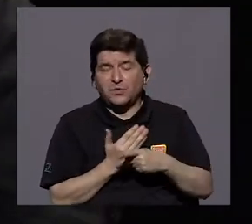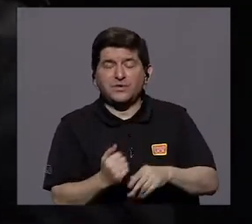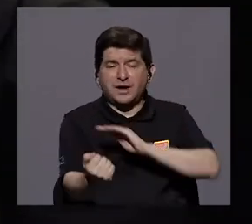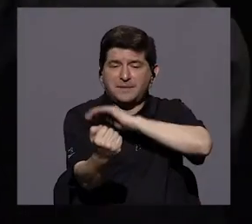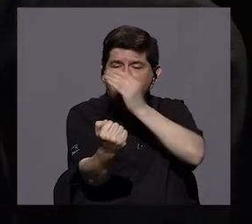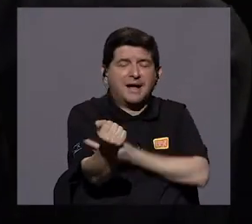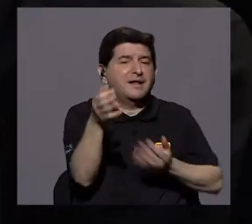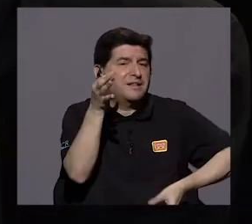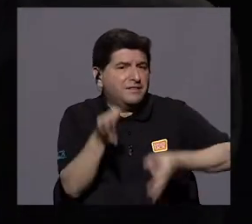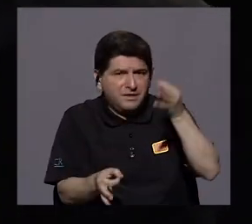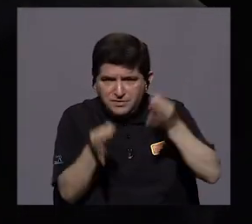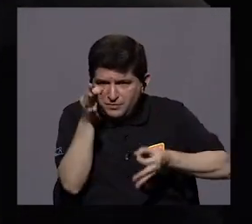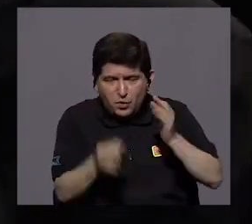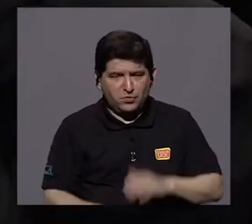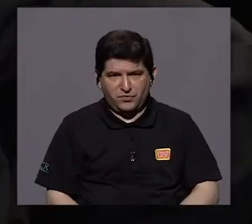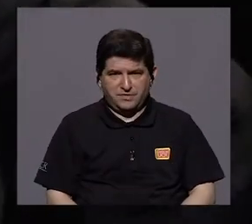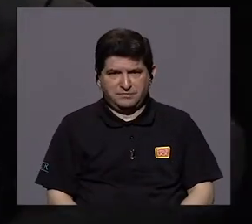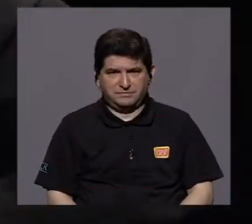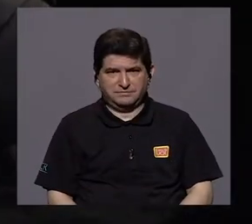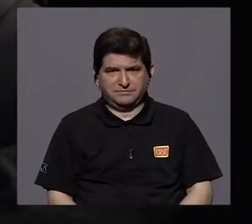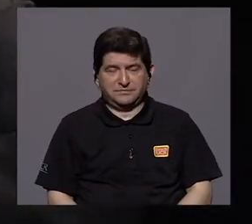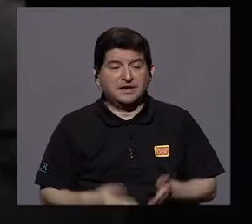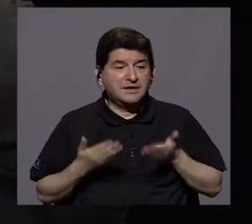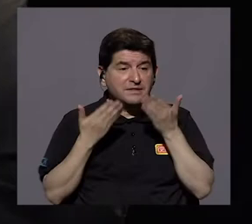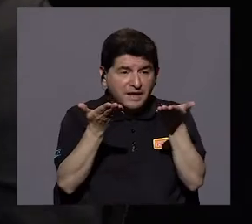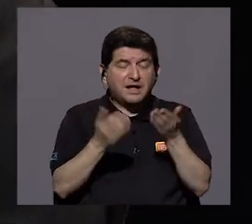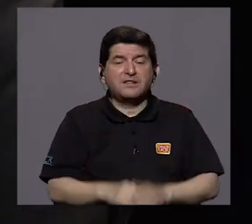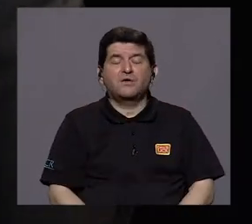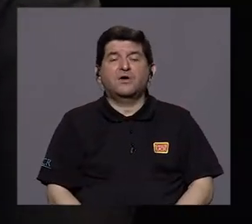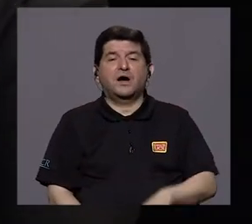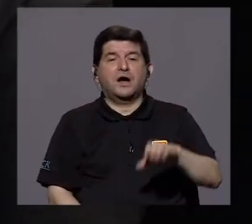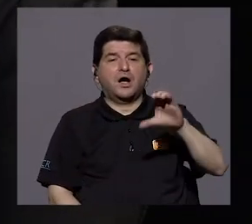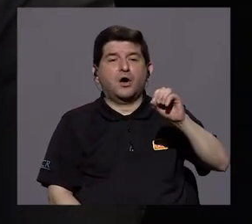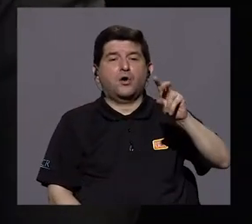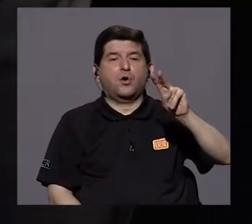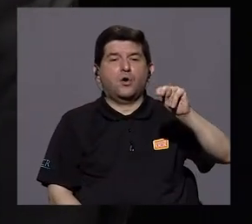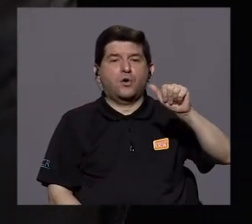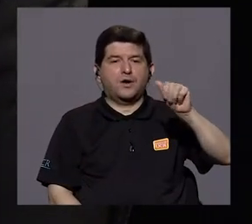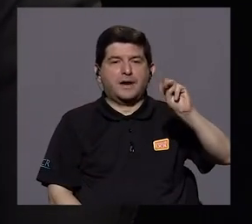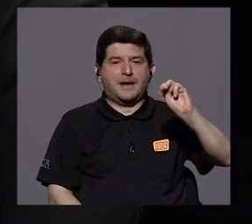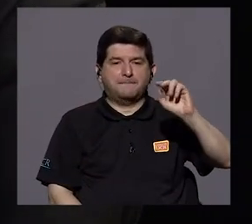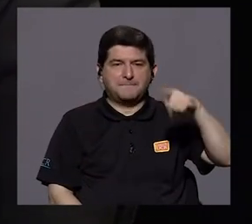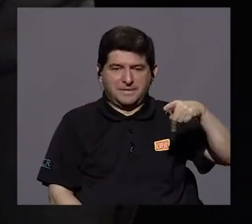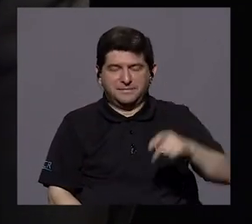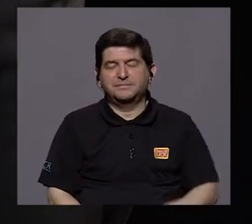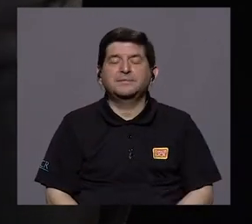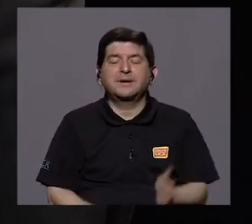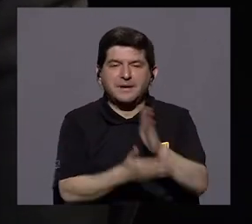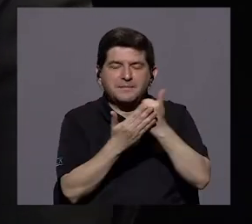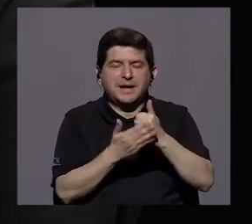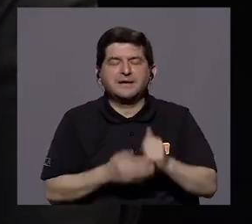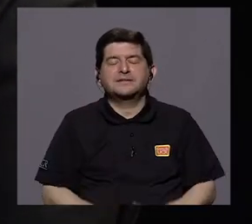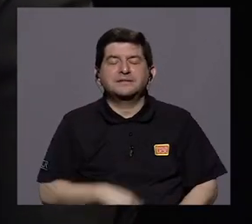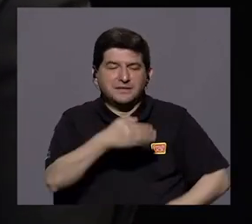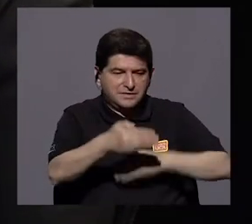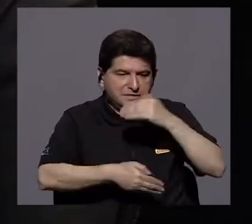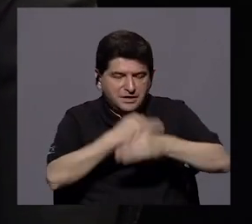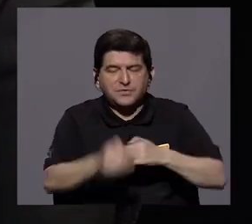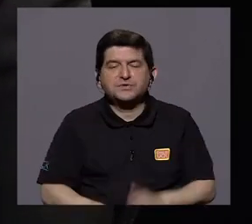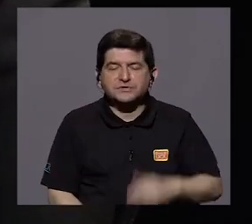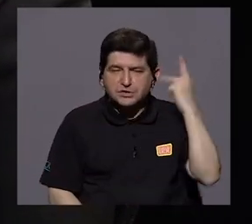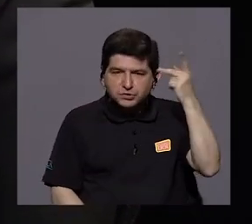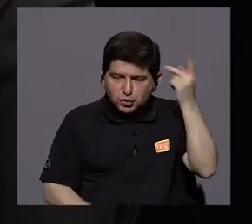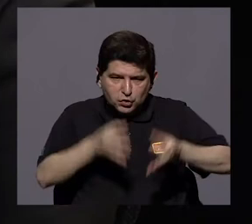programa del Poder Judicial que se le ha dado a la CONAMA como una acción también de política judicial.